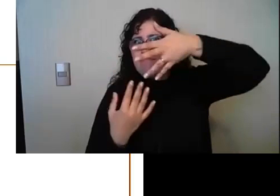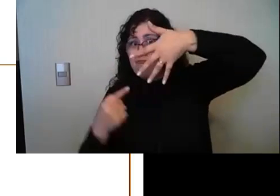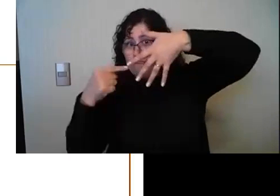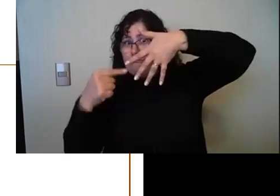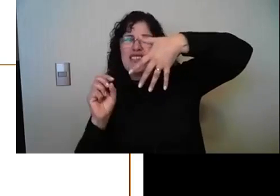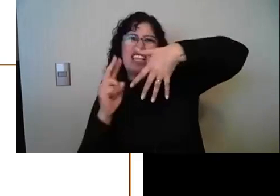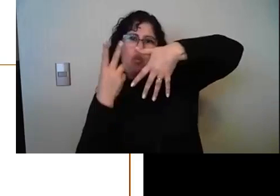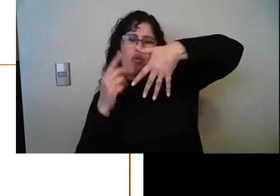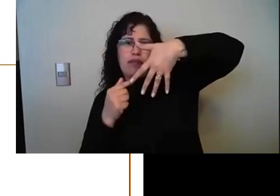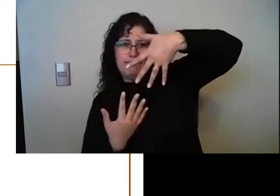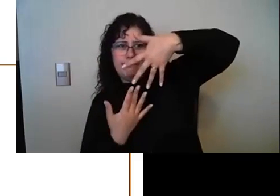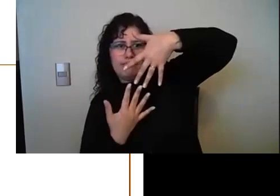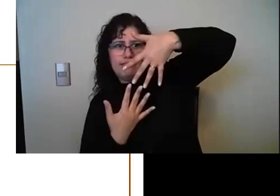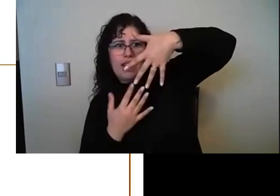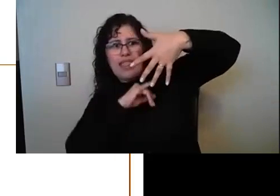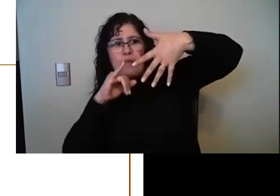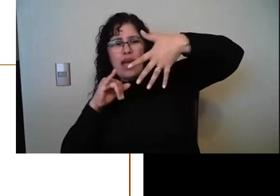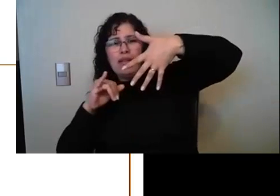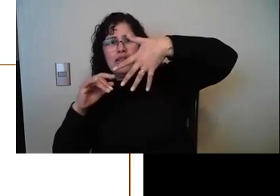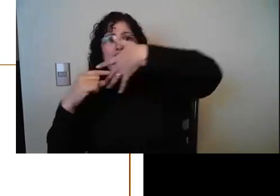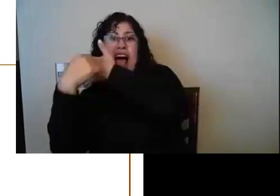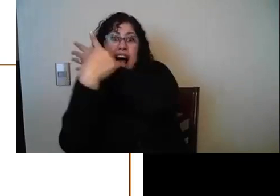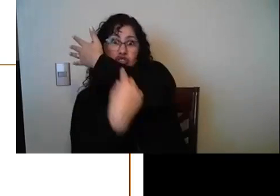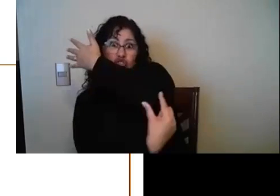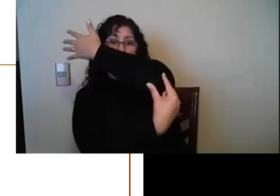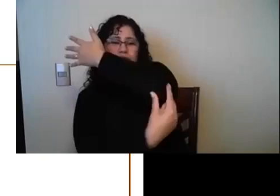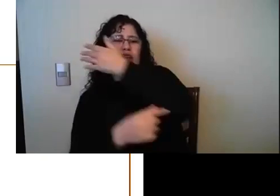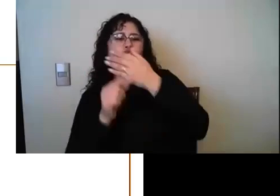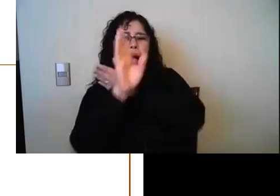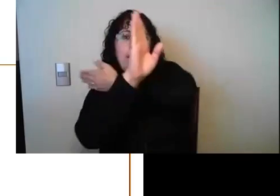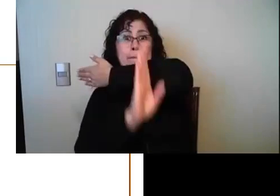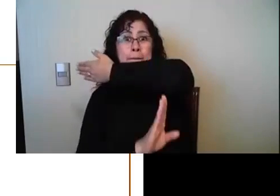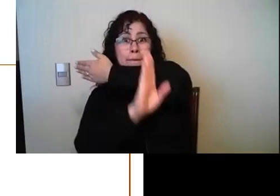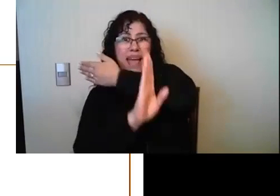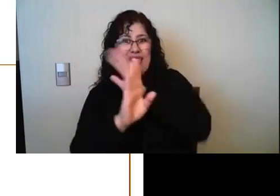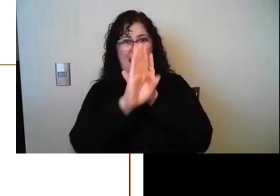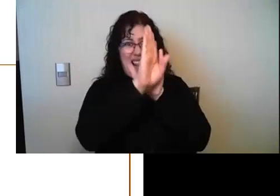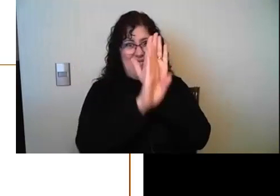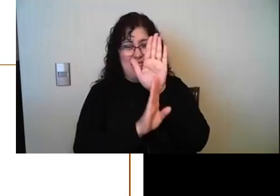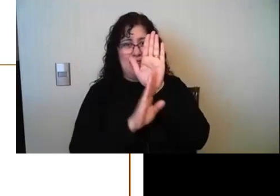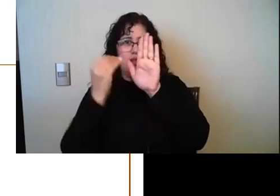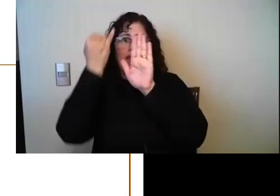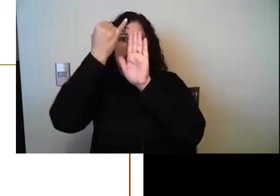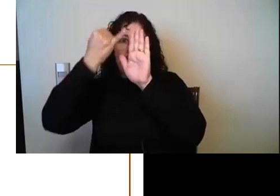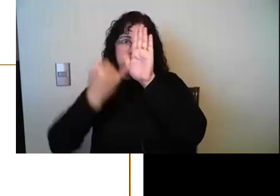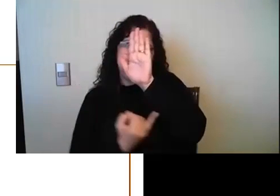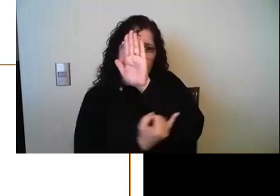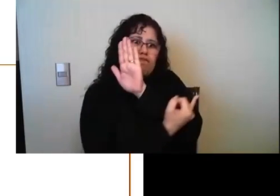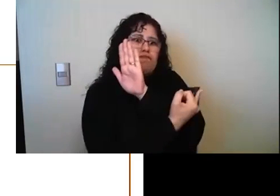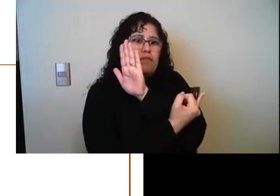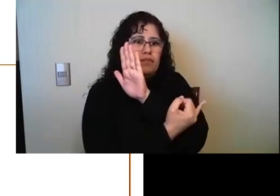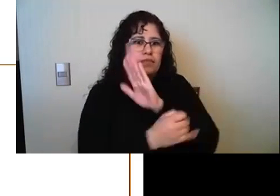sus axones cruzando la línea media, ahí está la línea media, para, y en la misma vía que viene